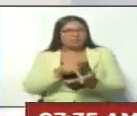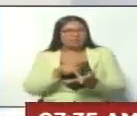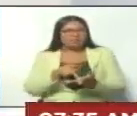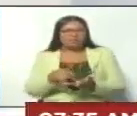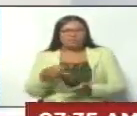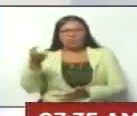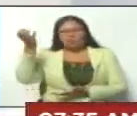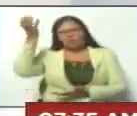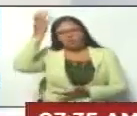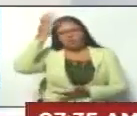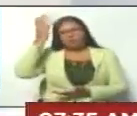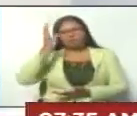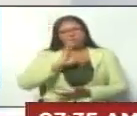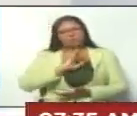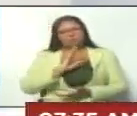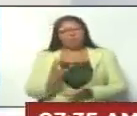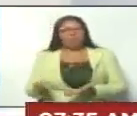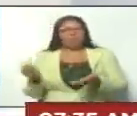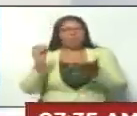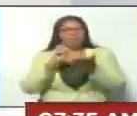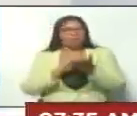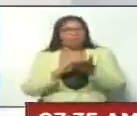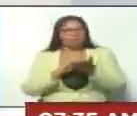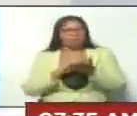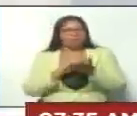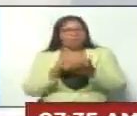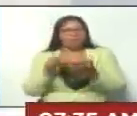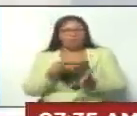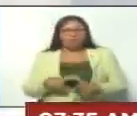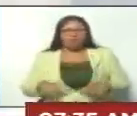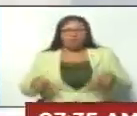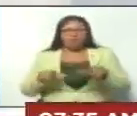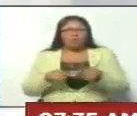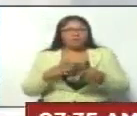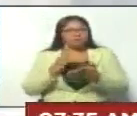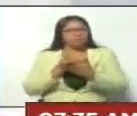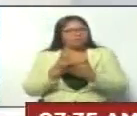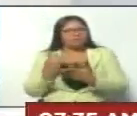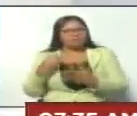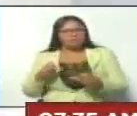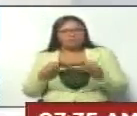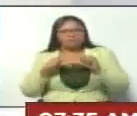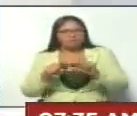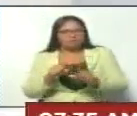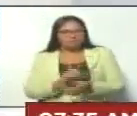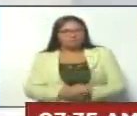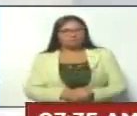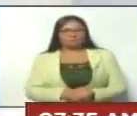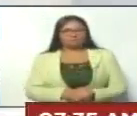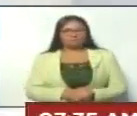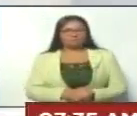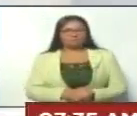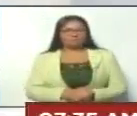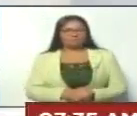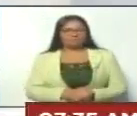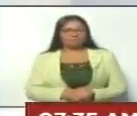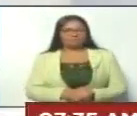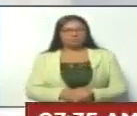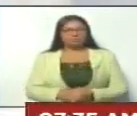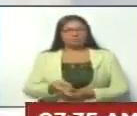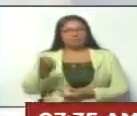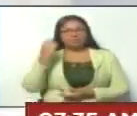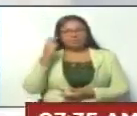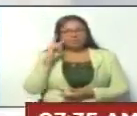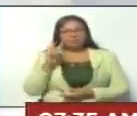reina, claro, a que volvió, a que está en el sitio donde siempre debió estar, a que ayer que